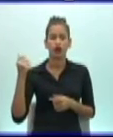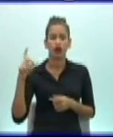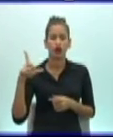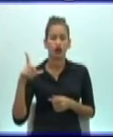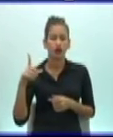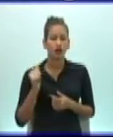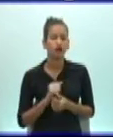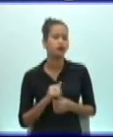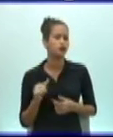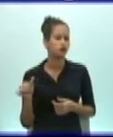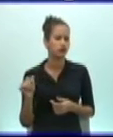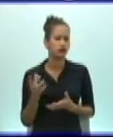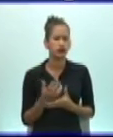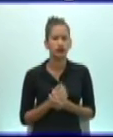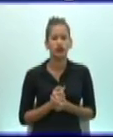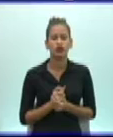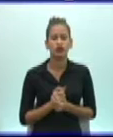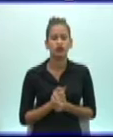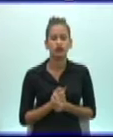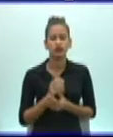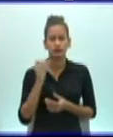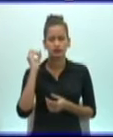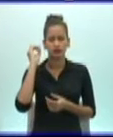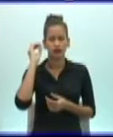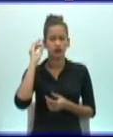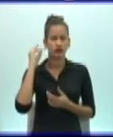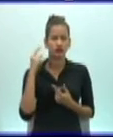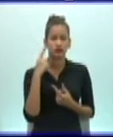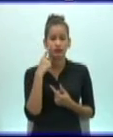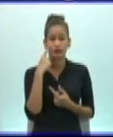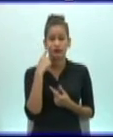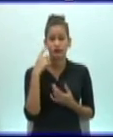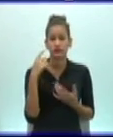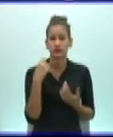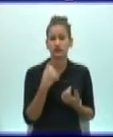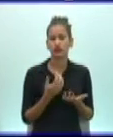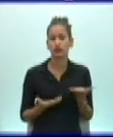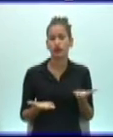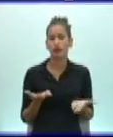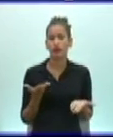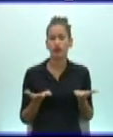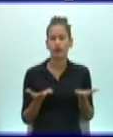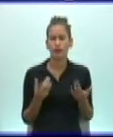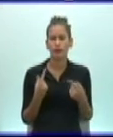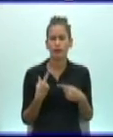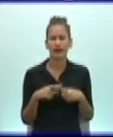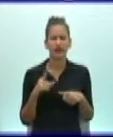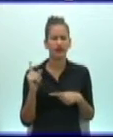que también se establece una comparación, pero en esta comparación